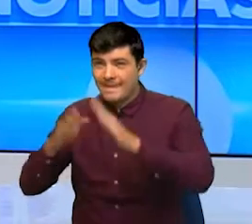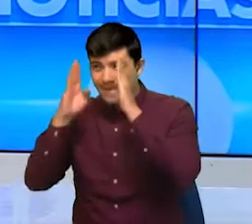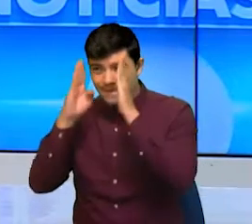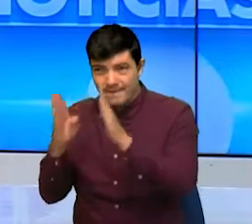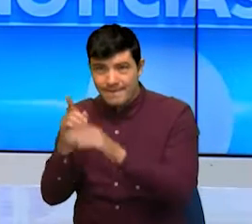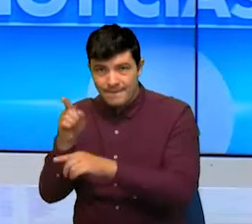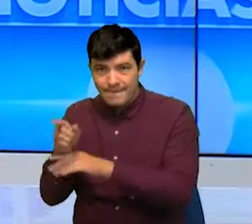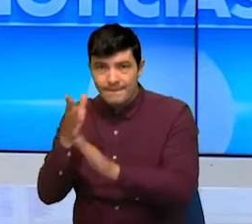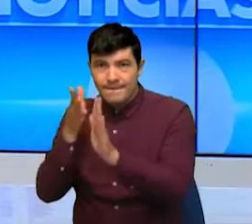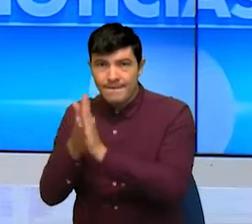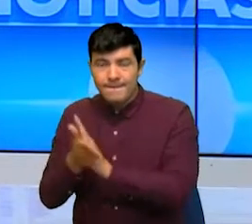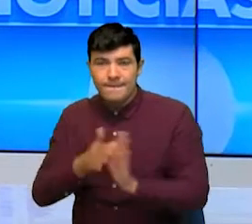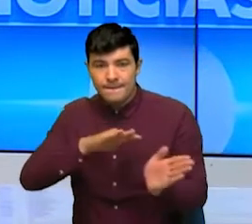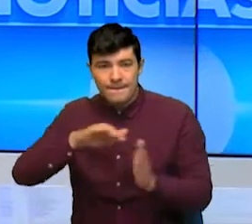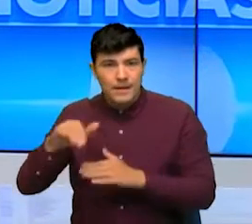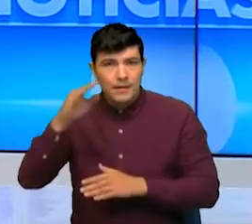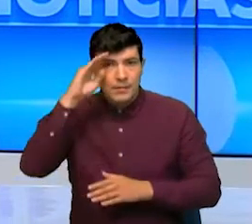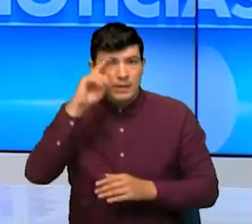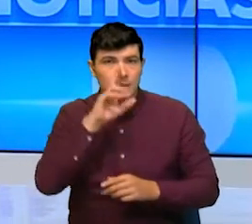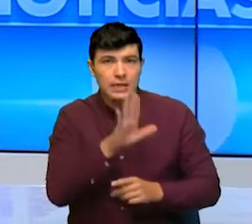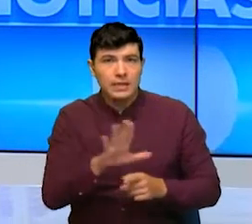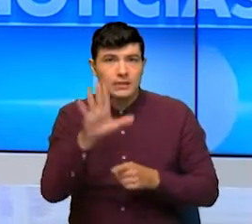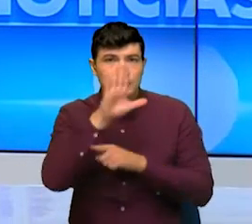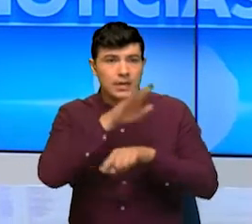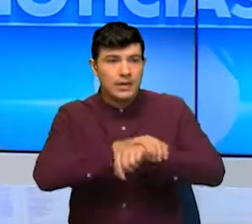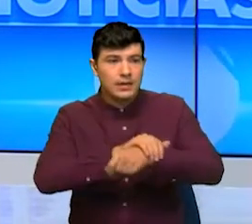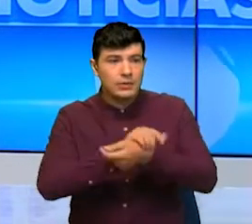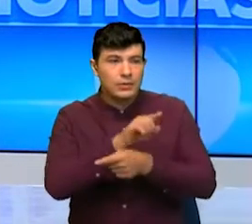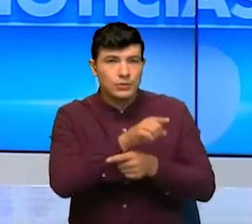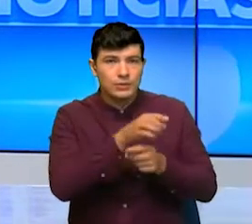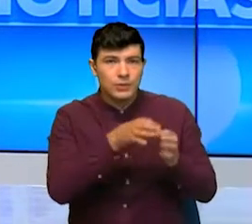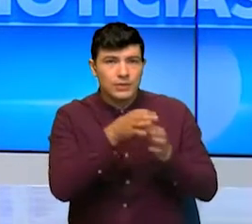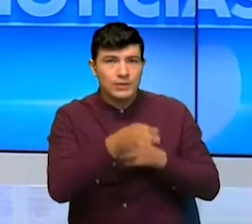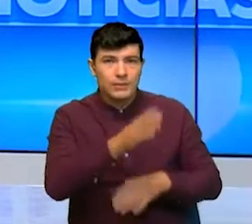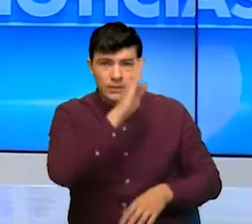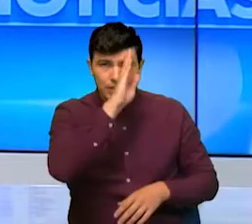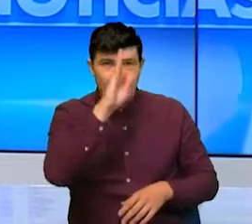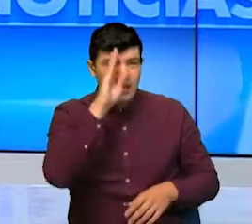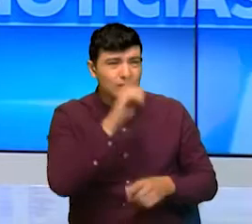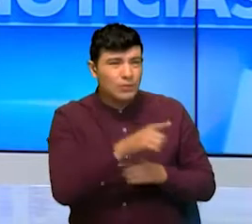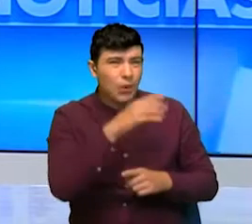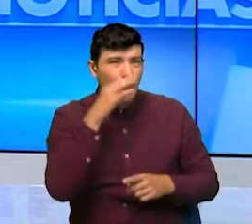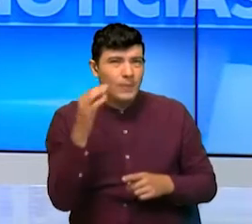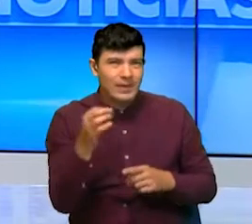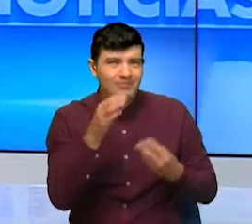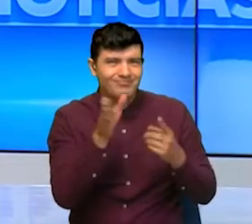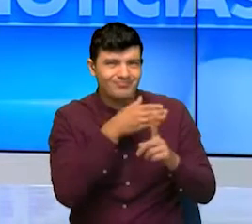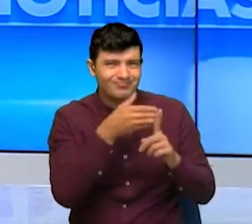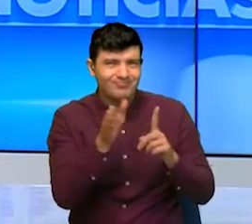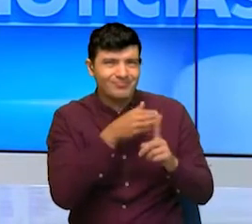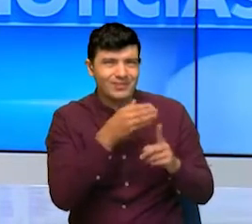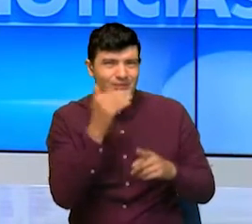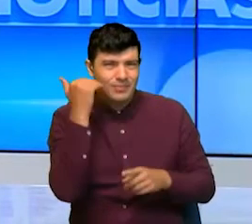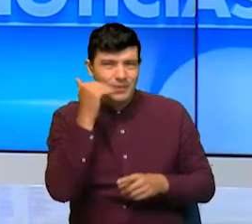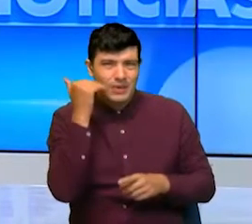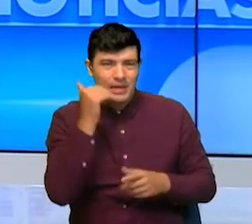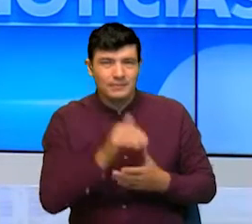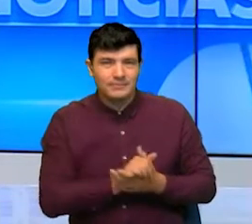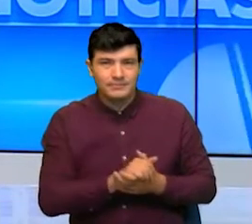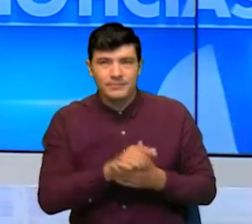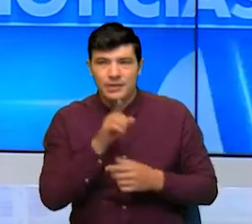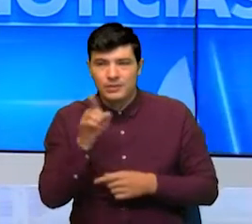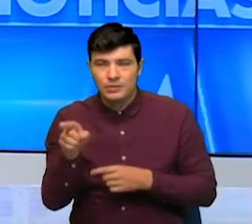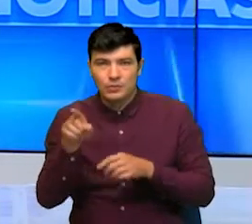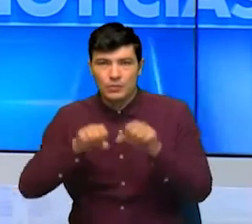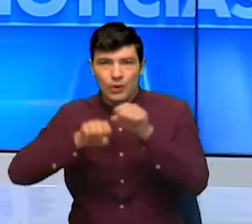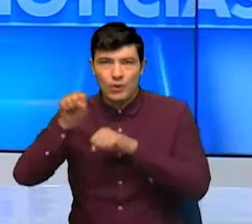Y en otras noticias, la policía capturó en San Gil a un hombre que agredió a su compañera sentimental. En El Socorro fue detenido un hombre que había hurtado